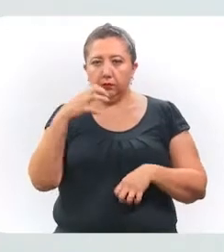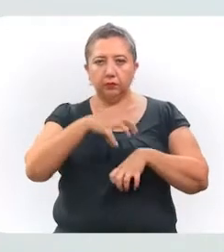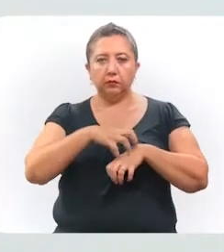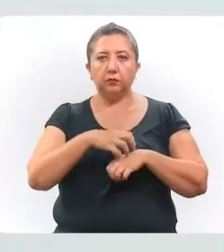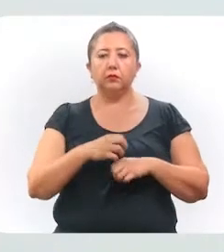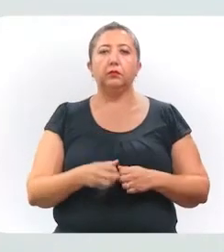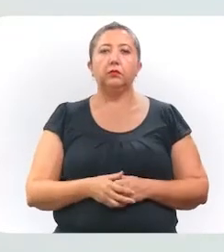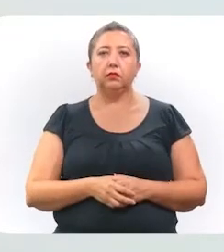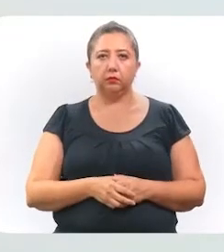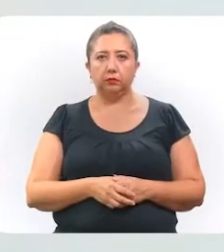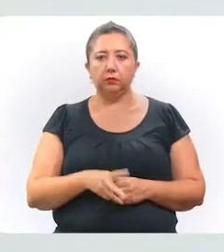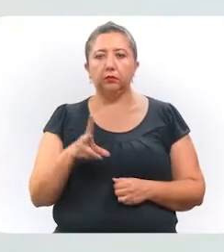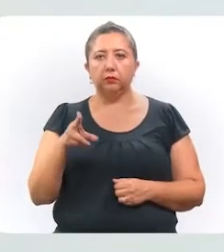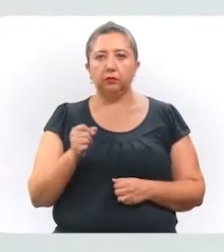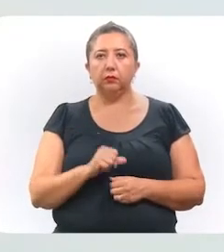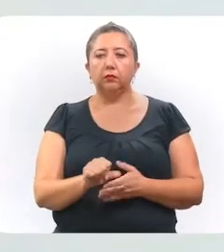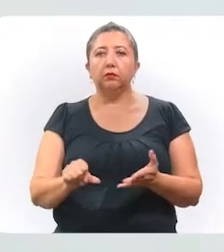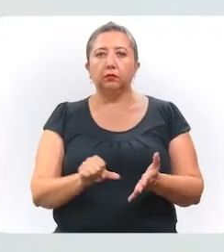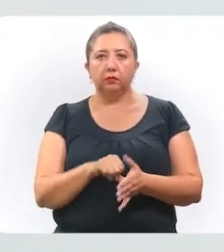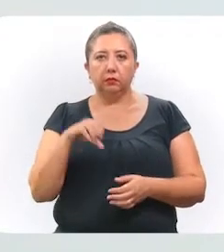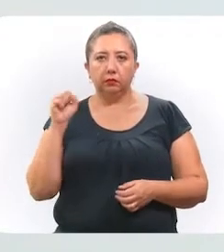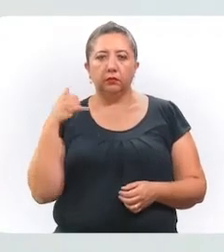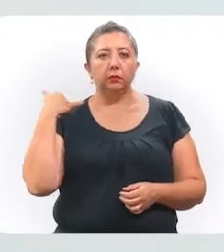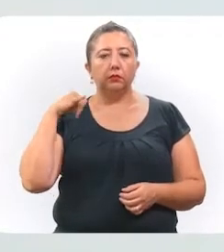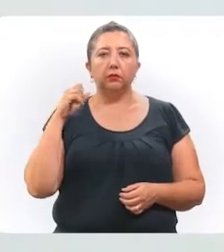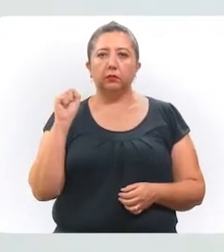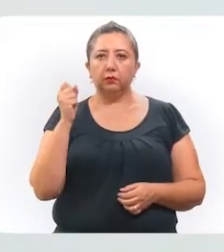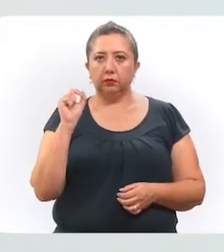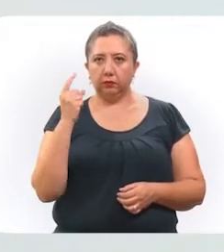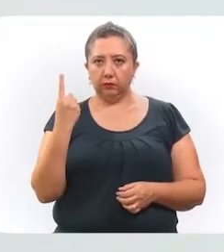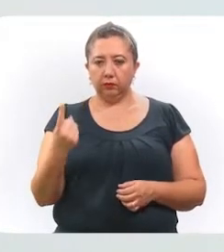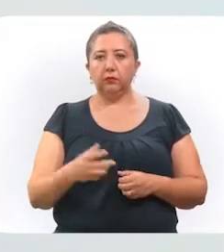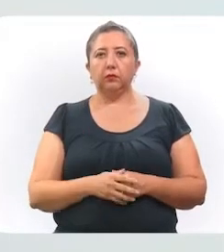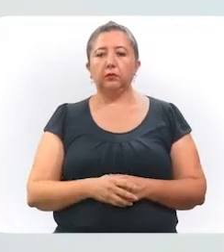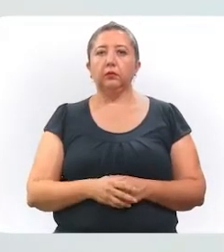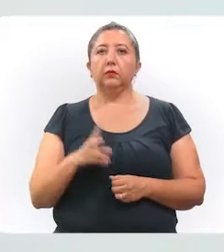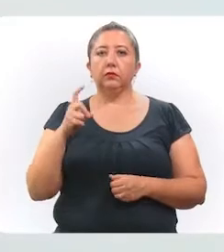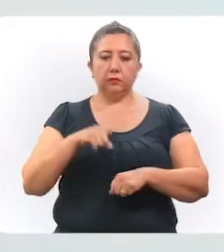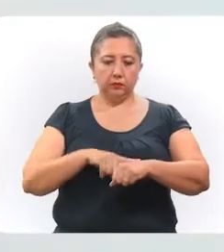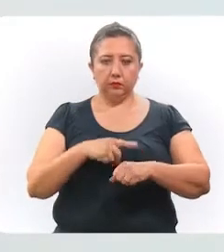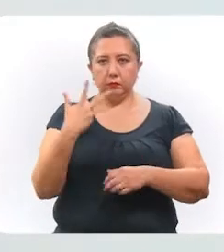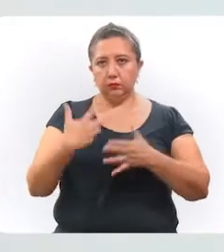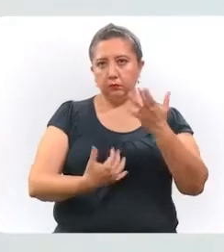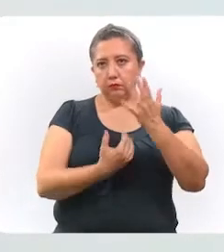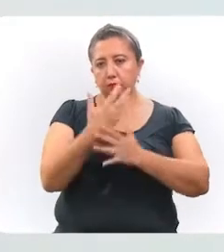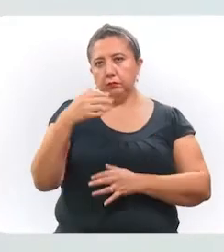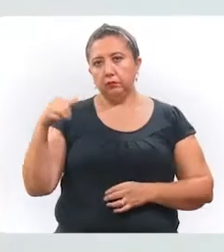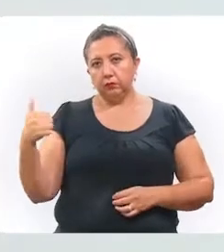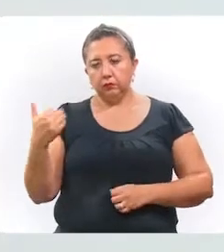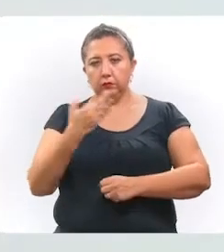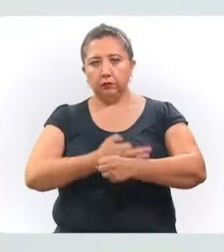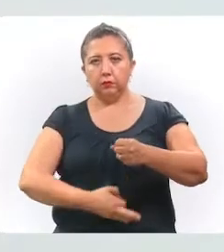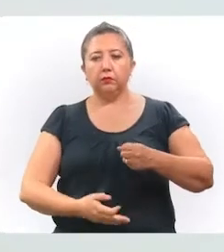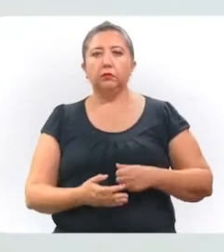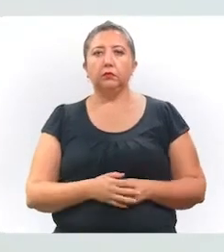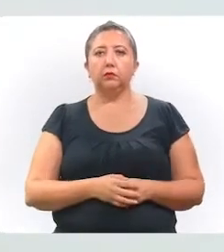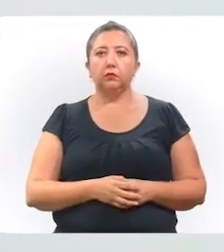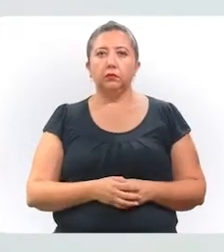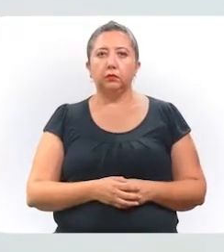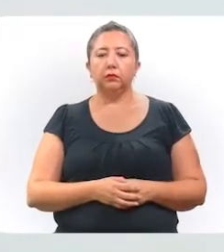de la Unidad Deportiva Cuculcán y el Centro de Convenciones Yucatán Siglo XXI, en horario de 8 de la mañana a 6 de la